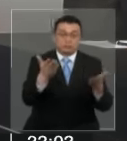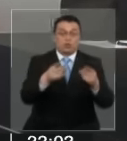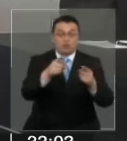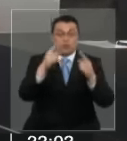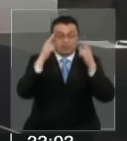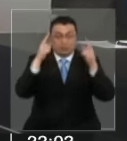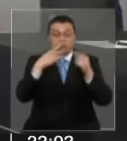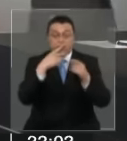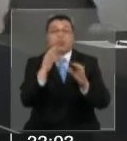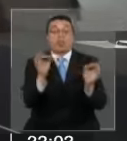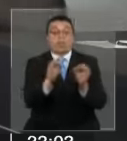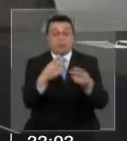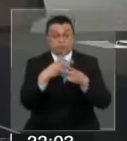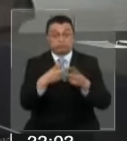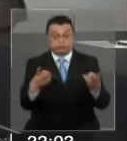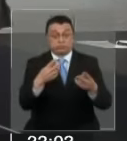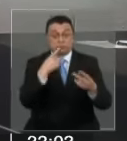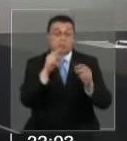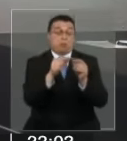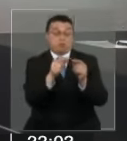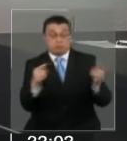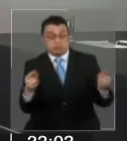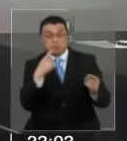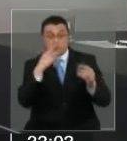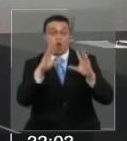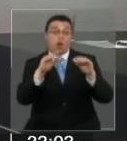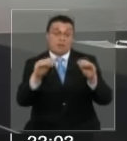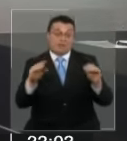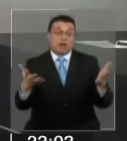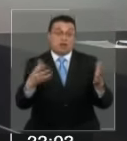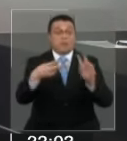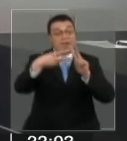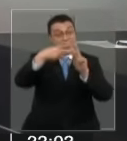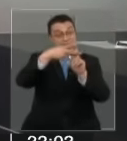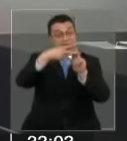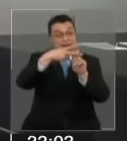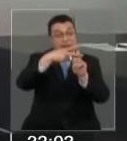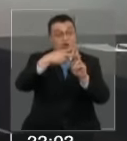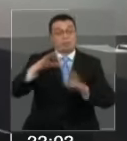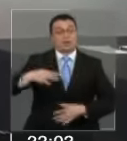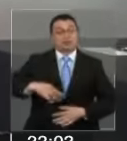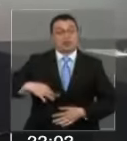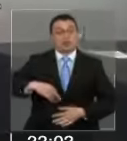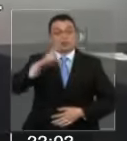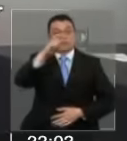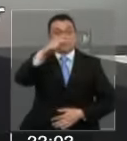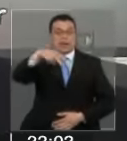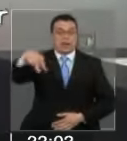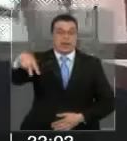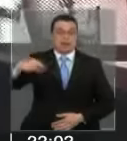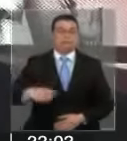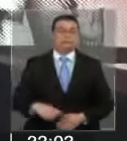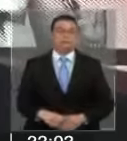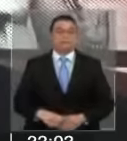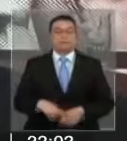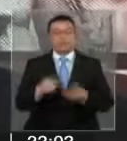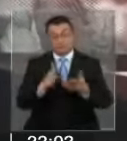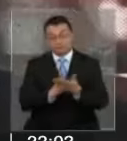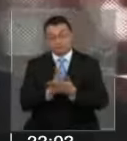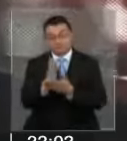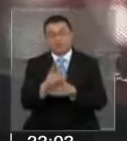pueden expresarse, explayarse a través de sus comentarios en Gato Ciudadanos CNN. Pero partimos